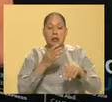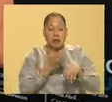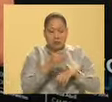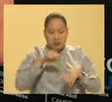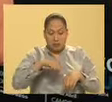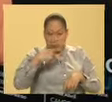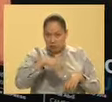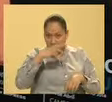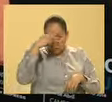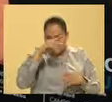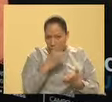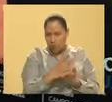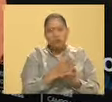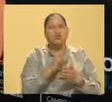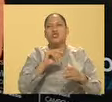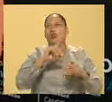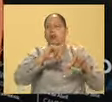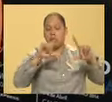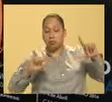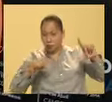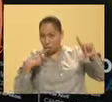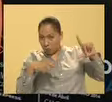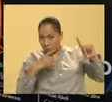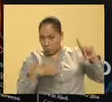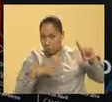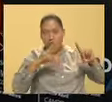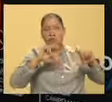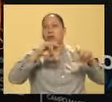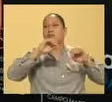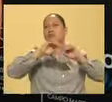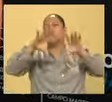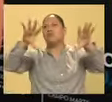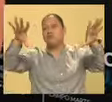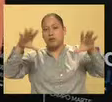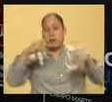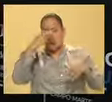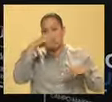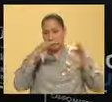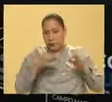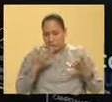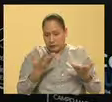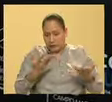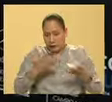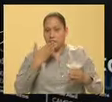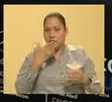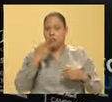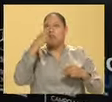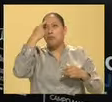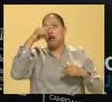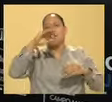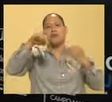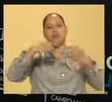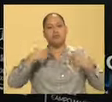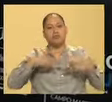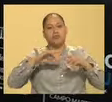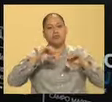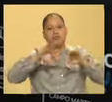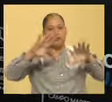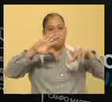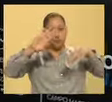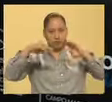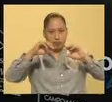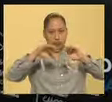de región, sí, en el sentido de que aquí la hacemos y es bien mexicana, pero que va para todo el mundo. Y bueno, es prêt-à-porter, pero